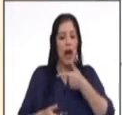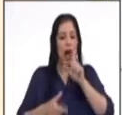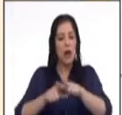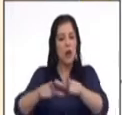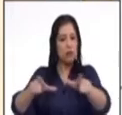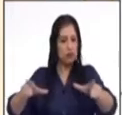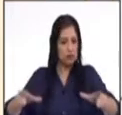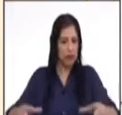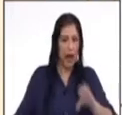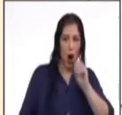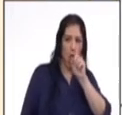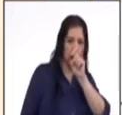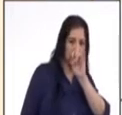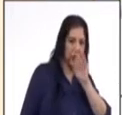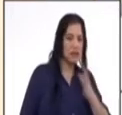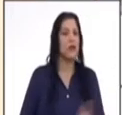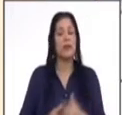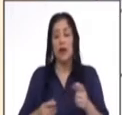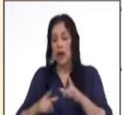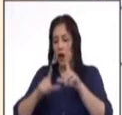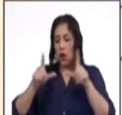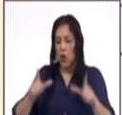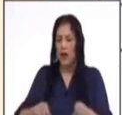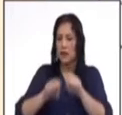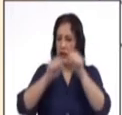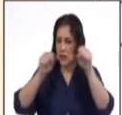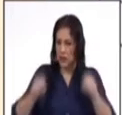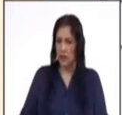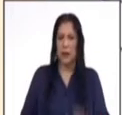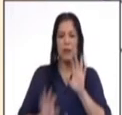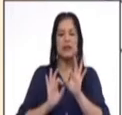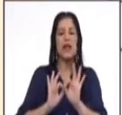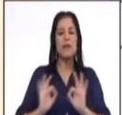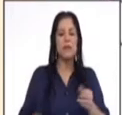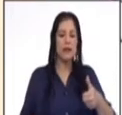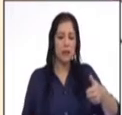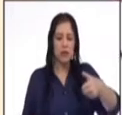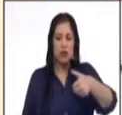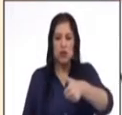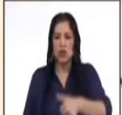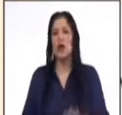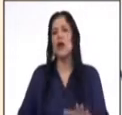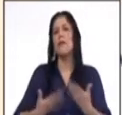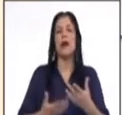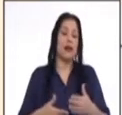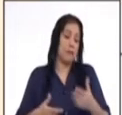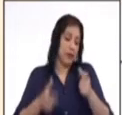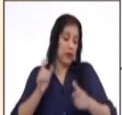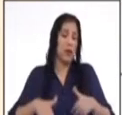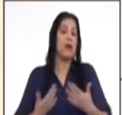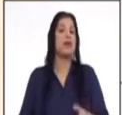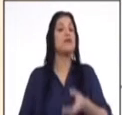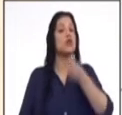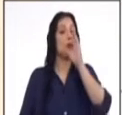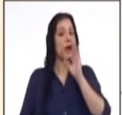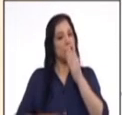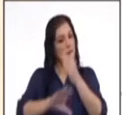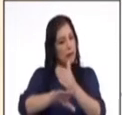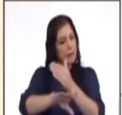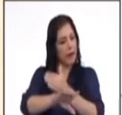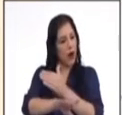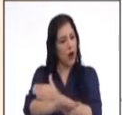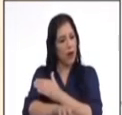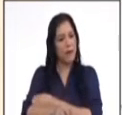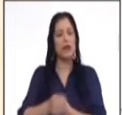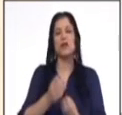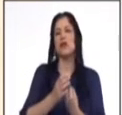de oxidación, instalación de sistemas de cloración del agua para consumo humano y el mejoramiento